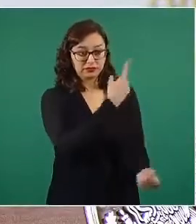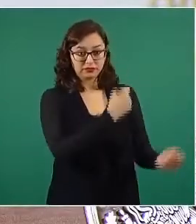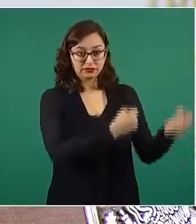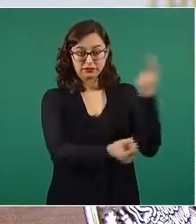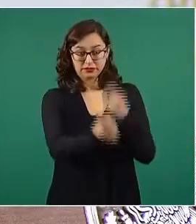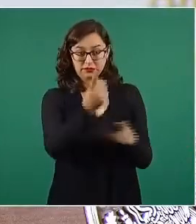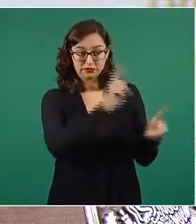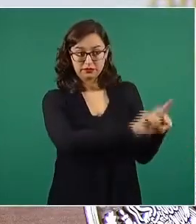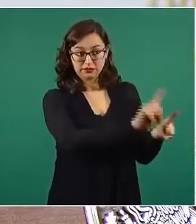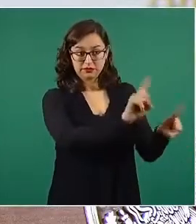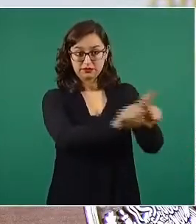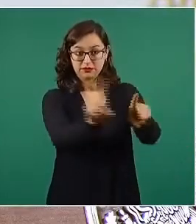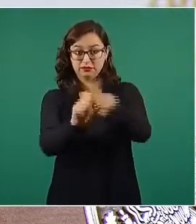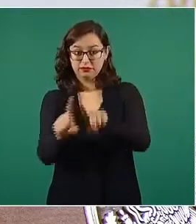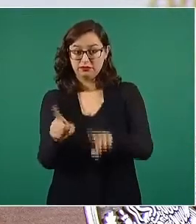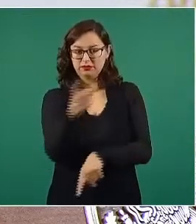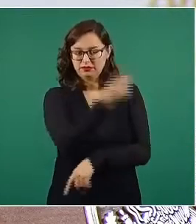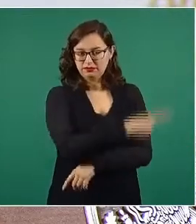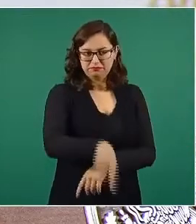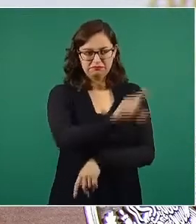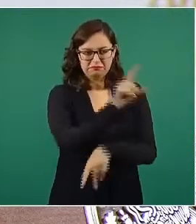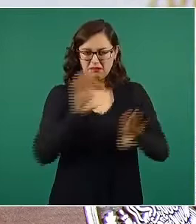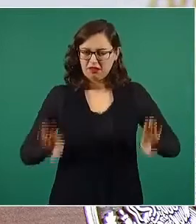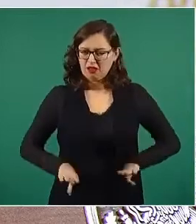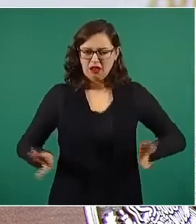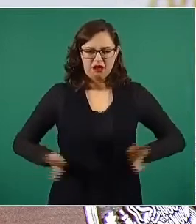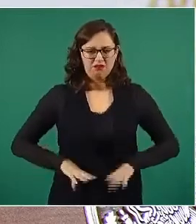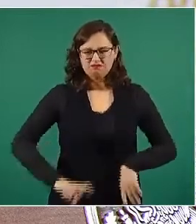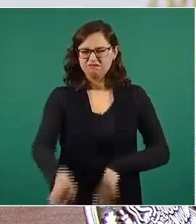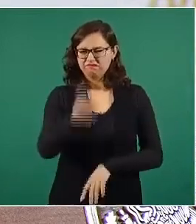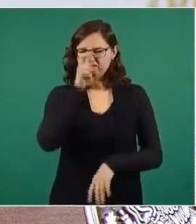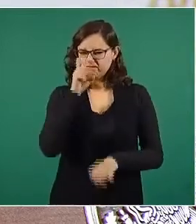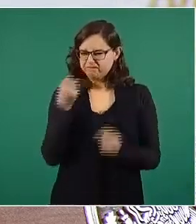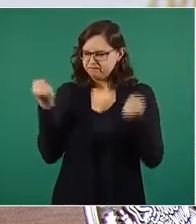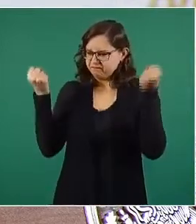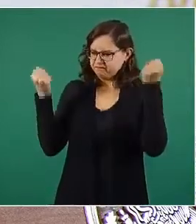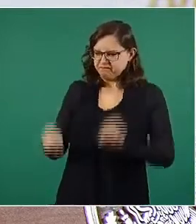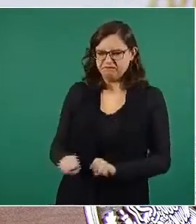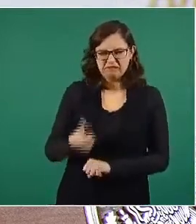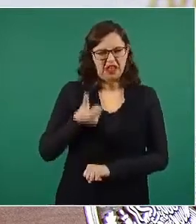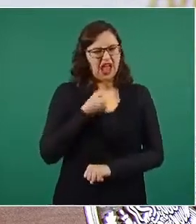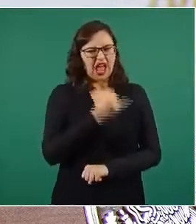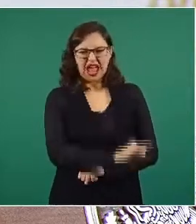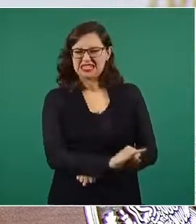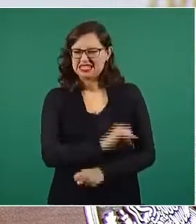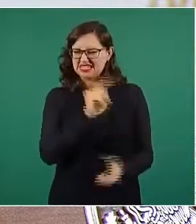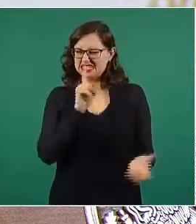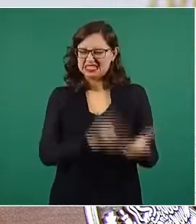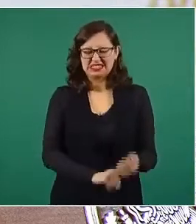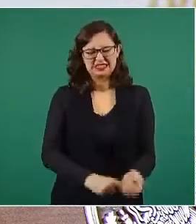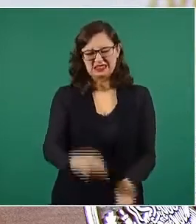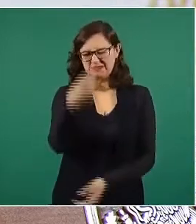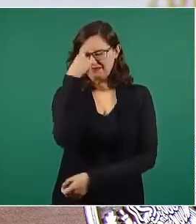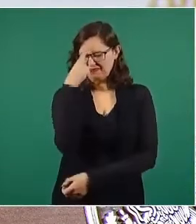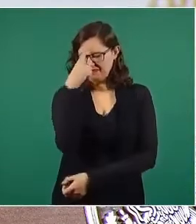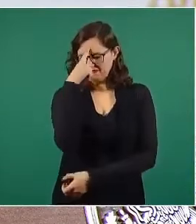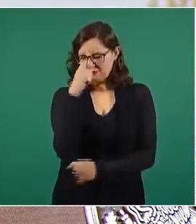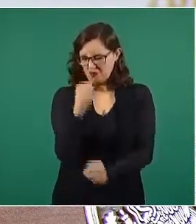porque son muy autoritarios, hay quienes todavía